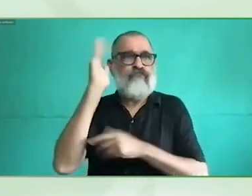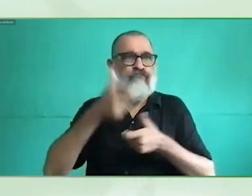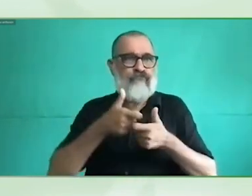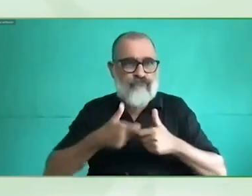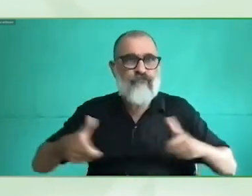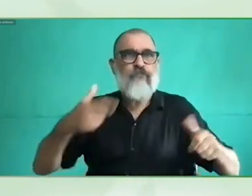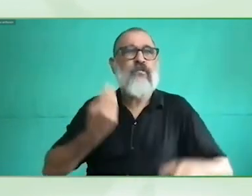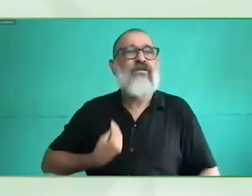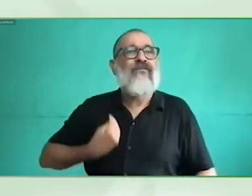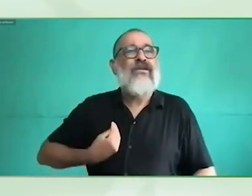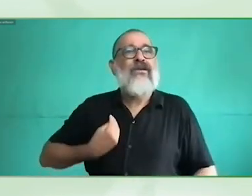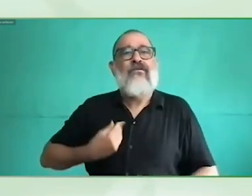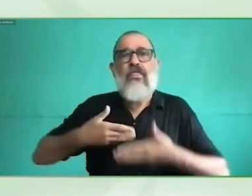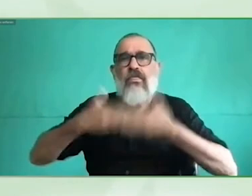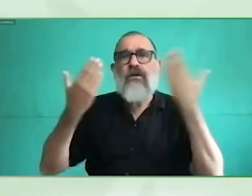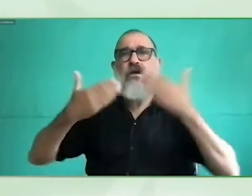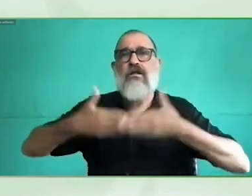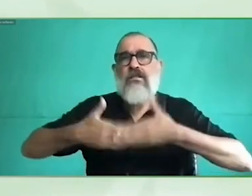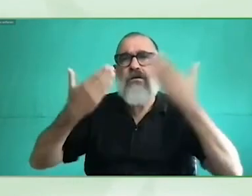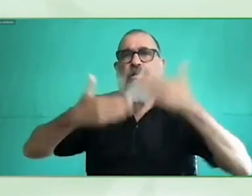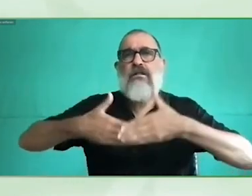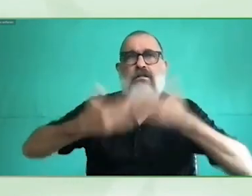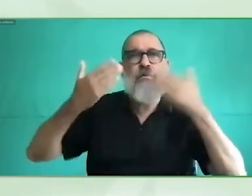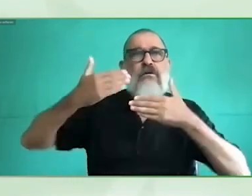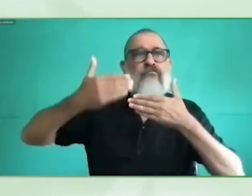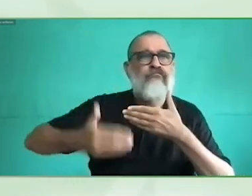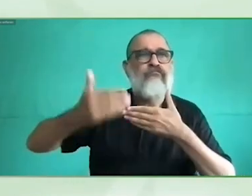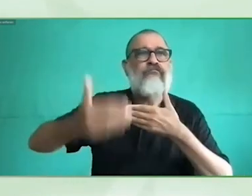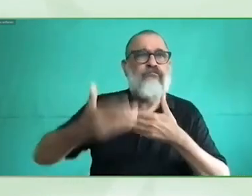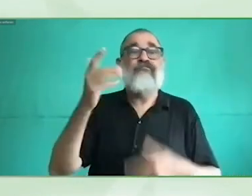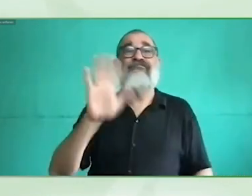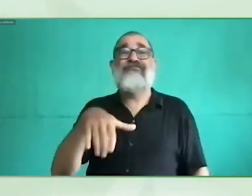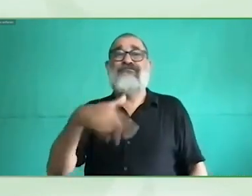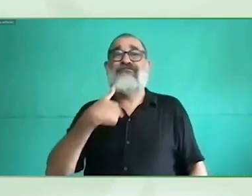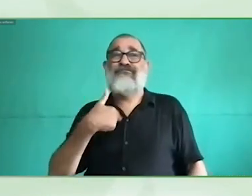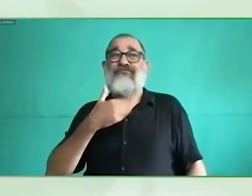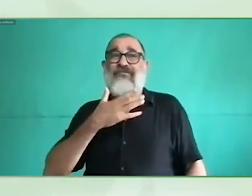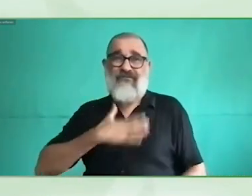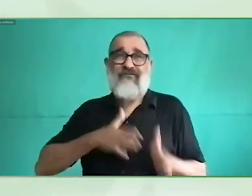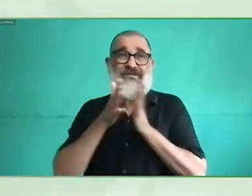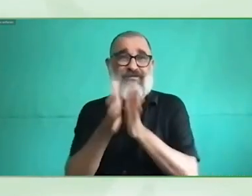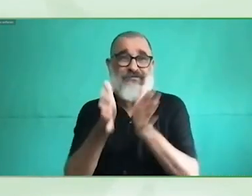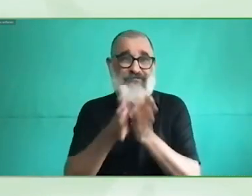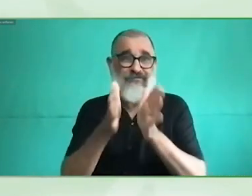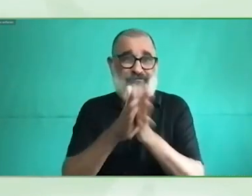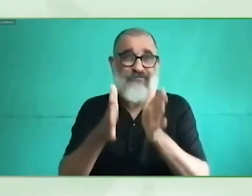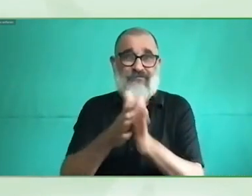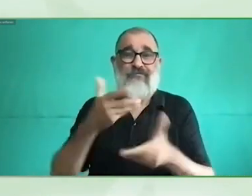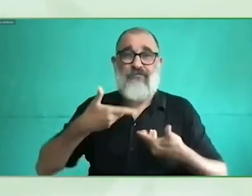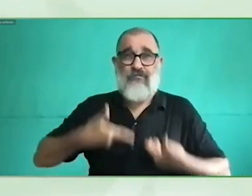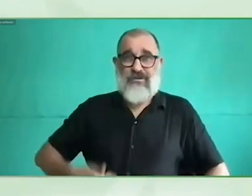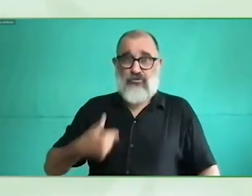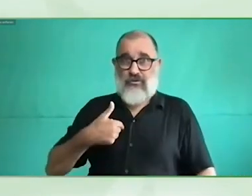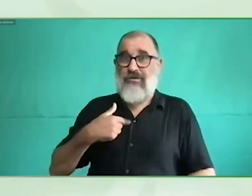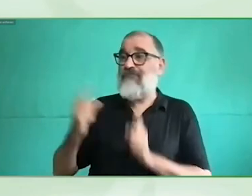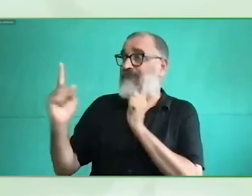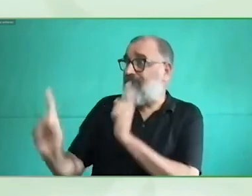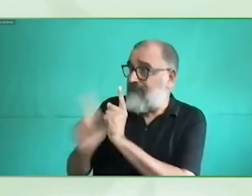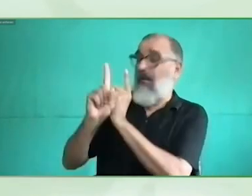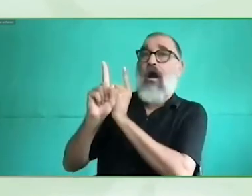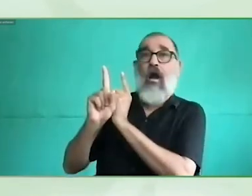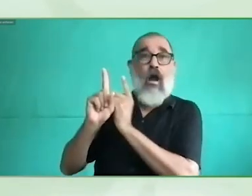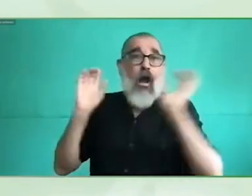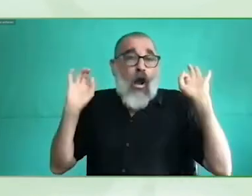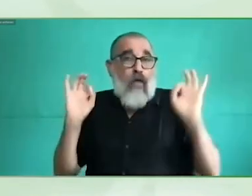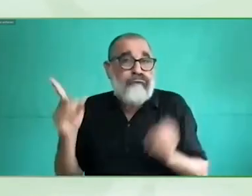y dije a esta mujer la tengo que contactar e Irene Nos acompañó en la segunda conferencia Ciro project en